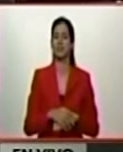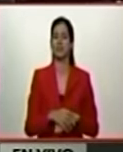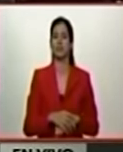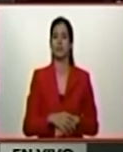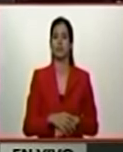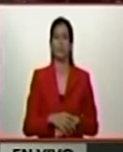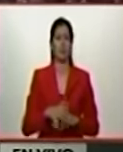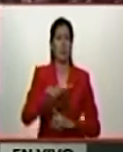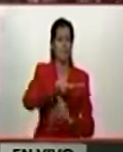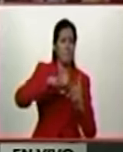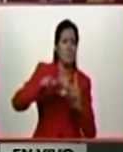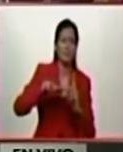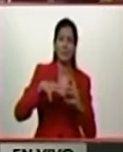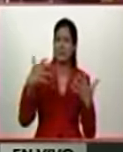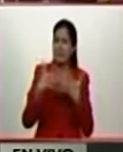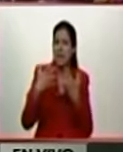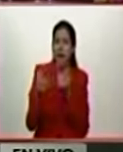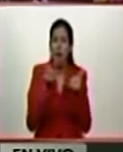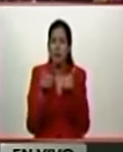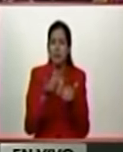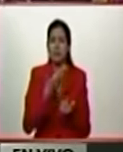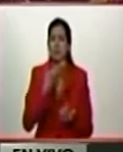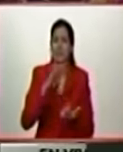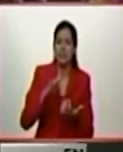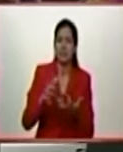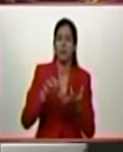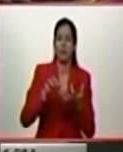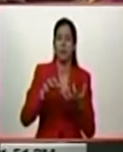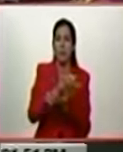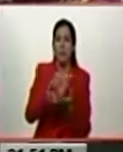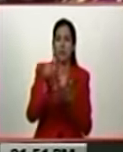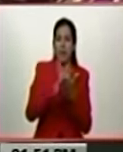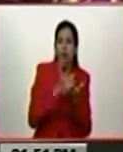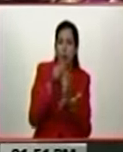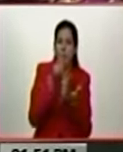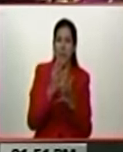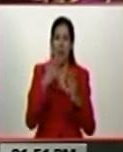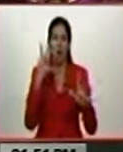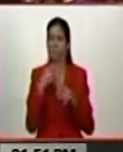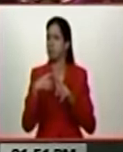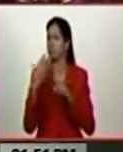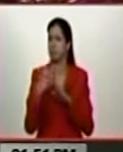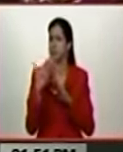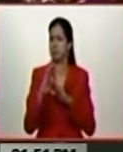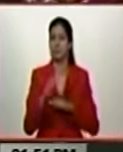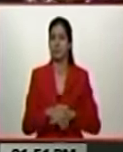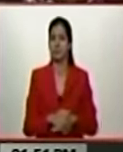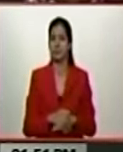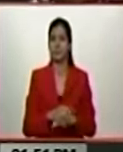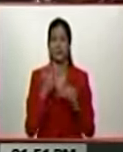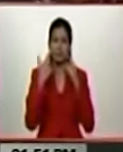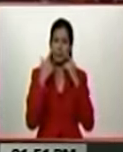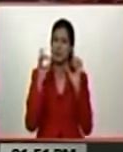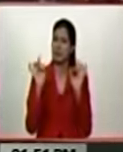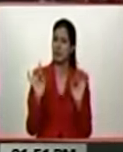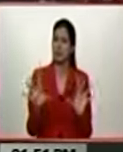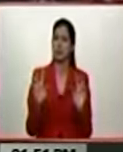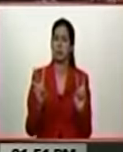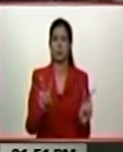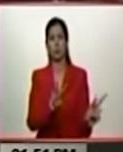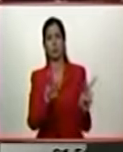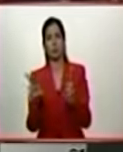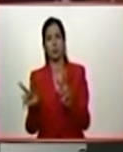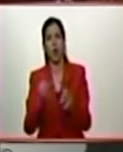económica, en medio de grandes dificultades, por encima de los dolores que provoca la violencia, el